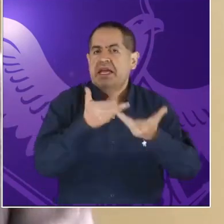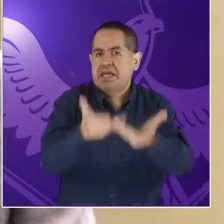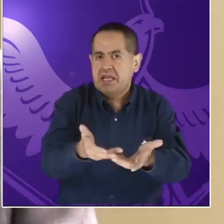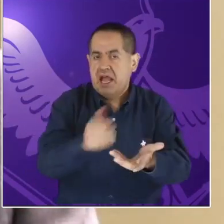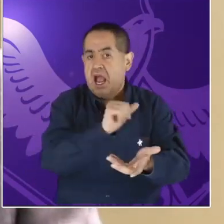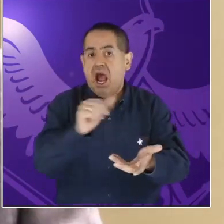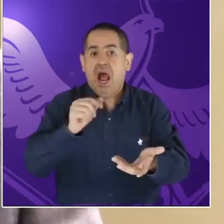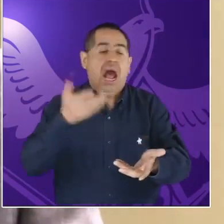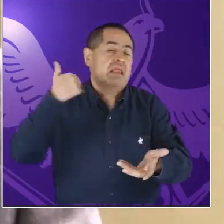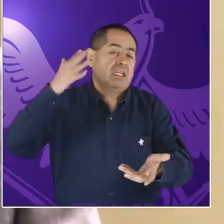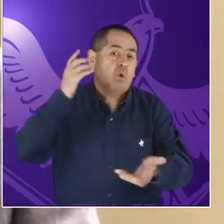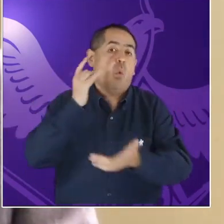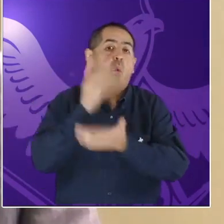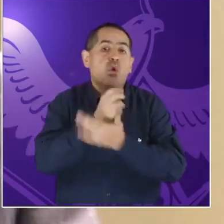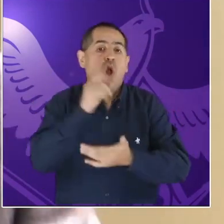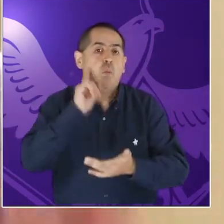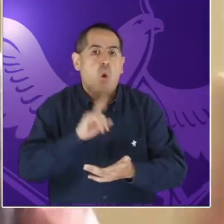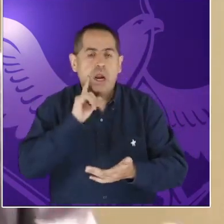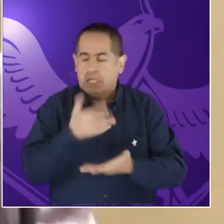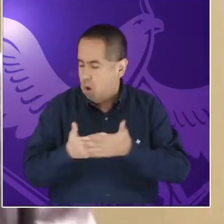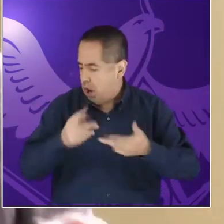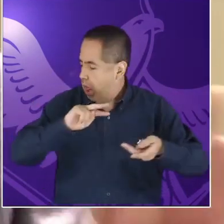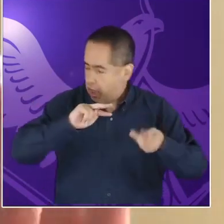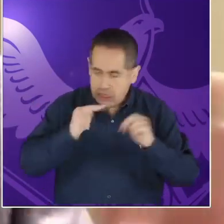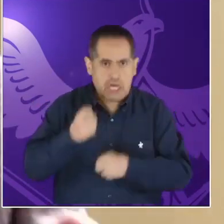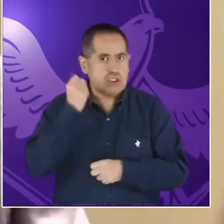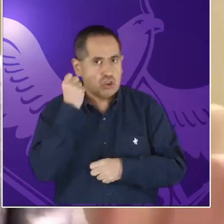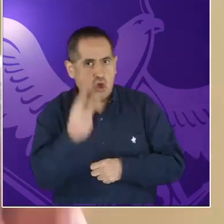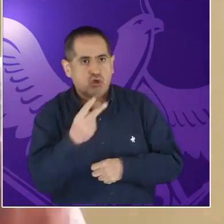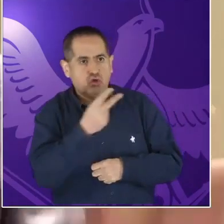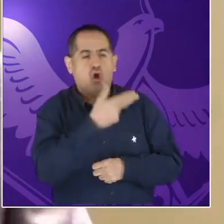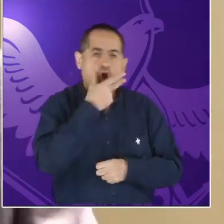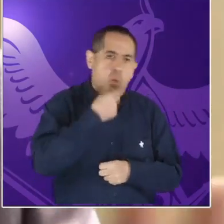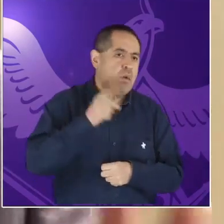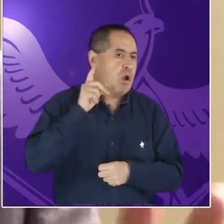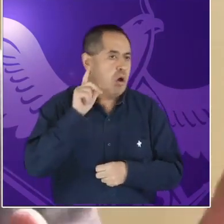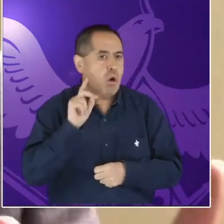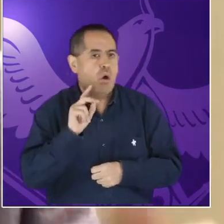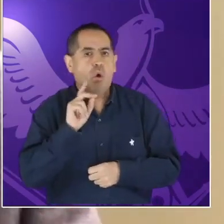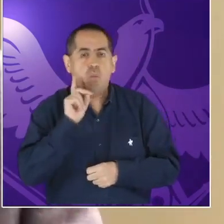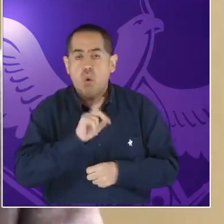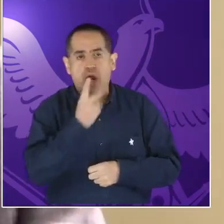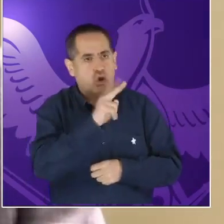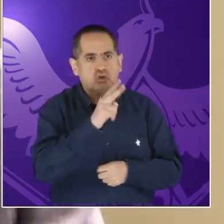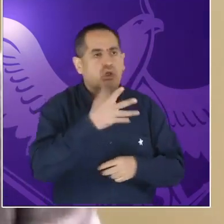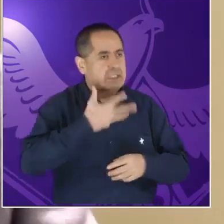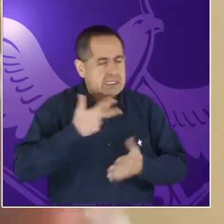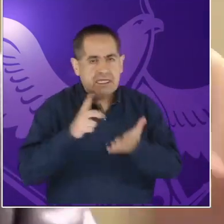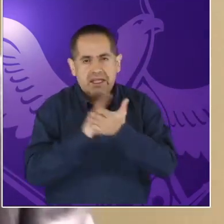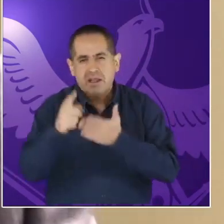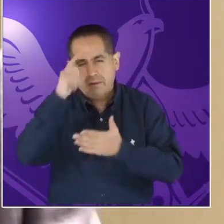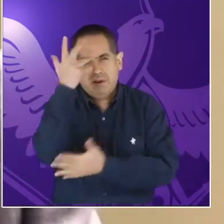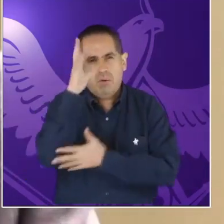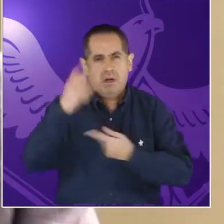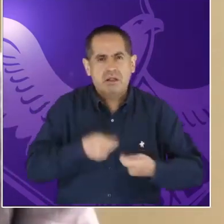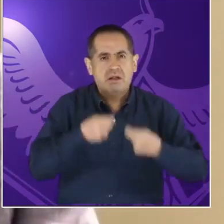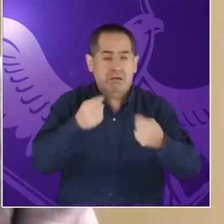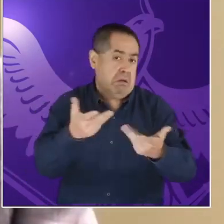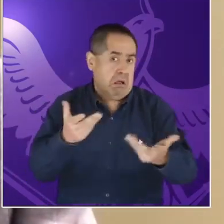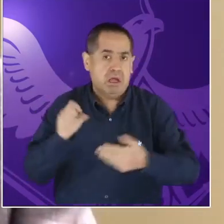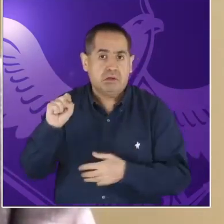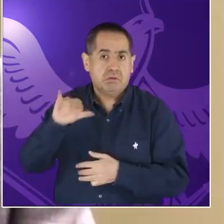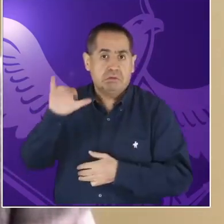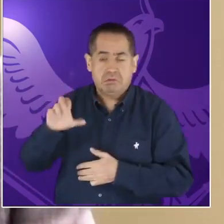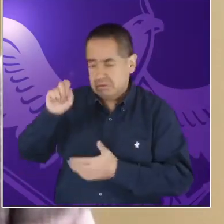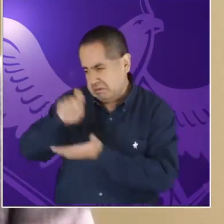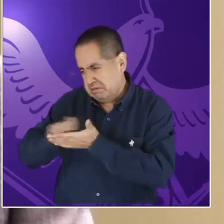prestación para las mujeres únicamente en este desequilibrio también de género que había ahí. Entonces ha hecho protocolos, ¿no?,